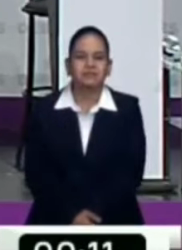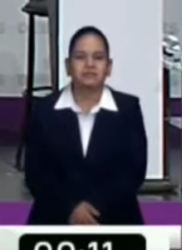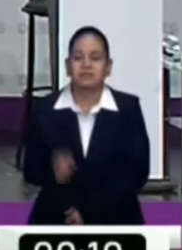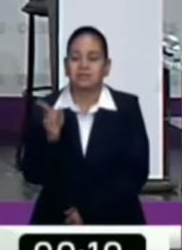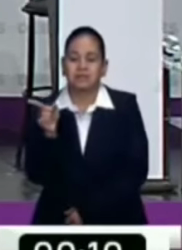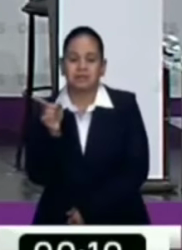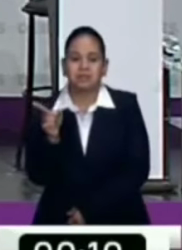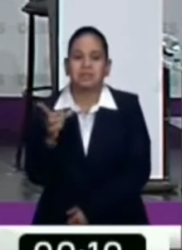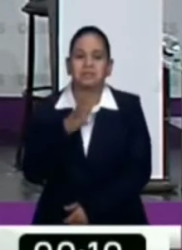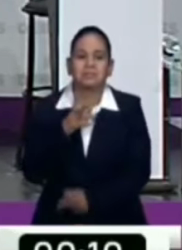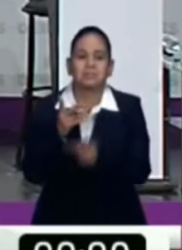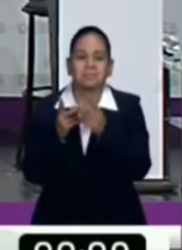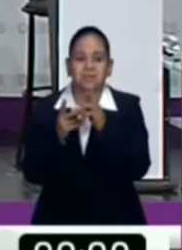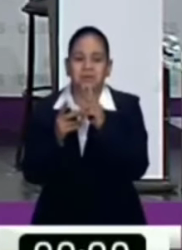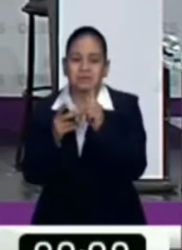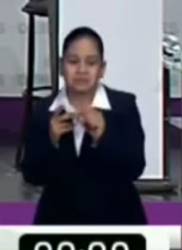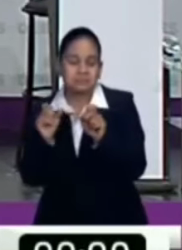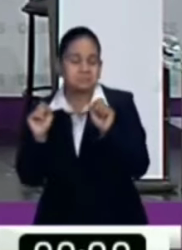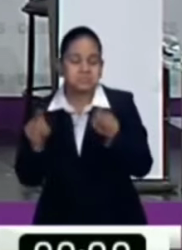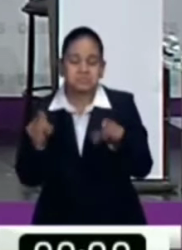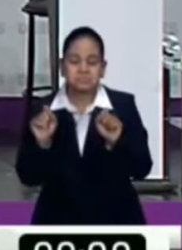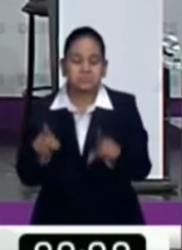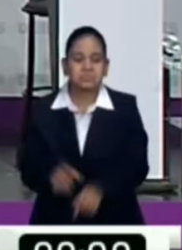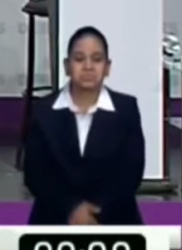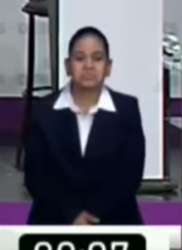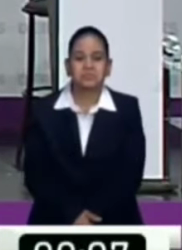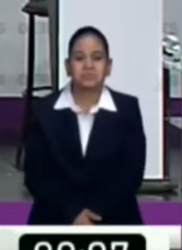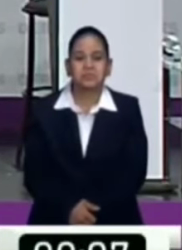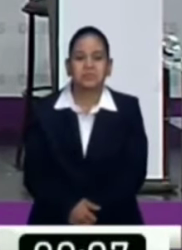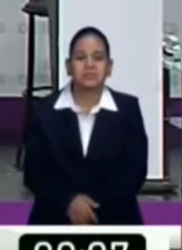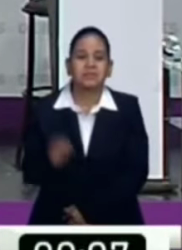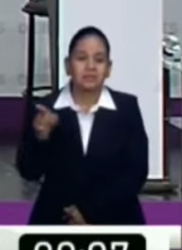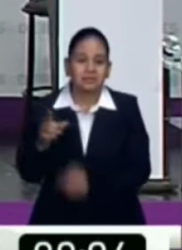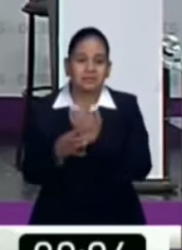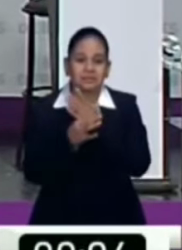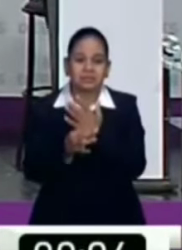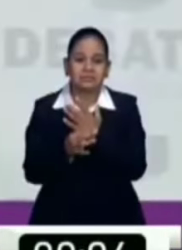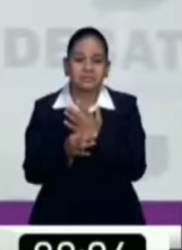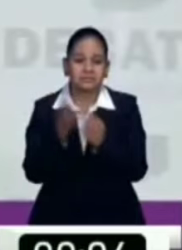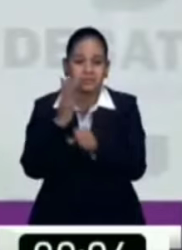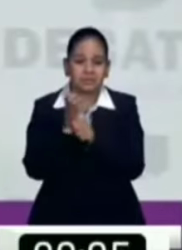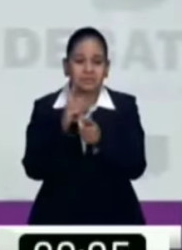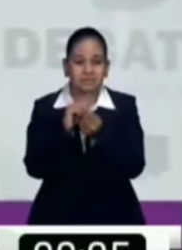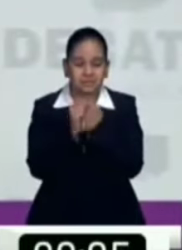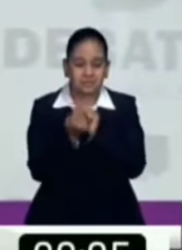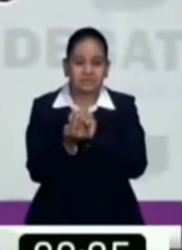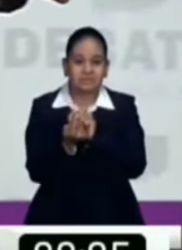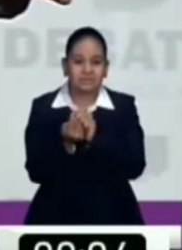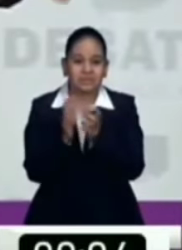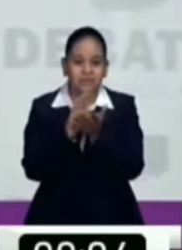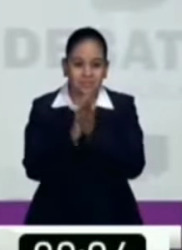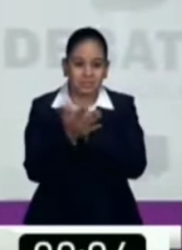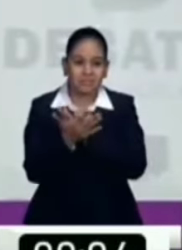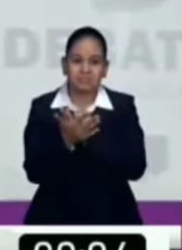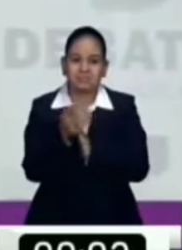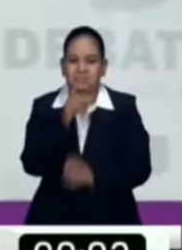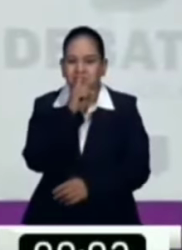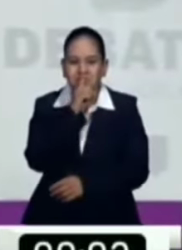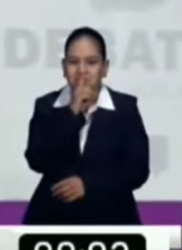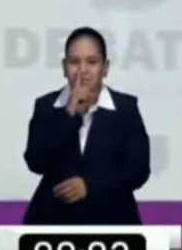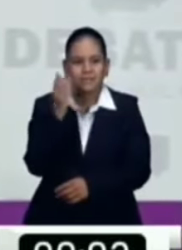PT, pues también es una T, no es de la 4T como él dice. ¿Por qué? Porque es un traidor,